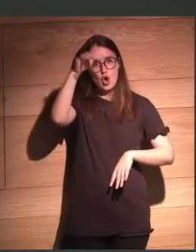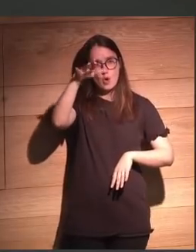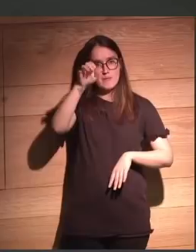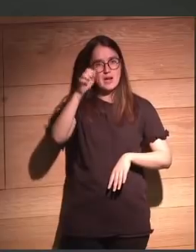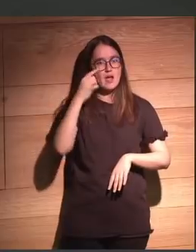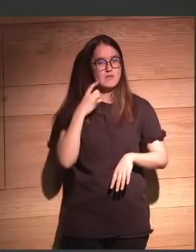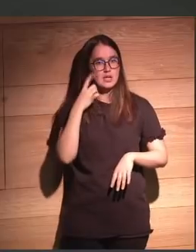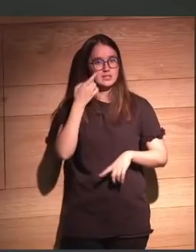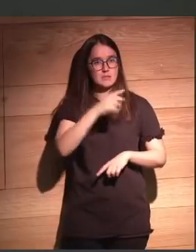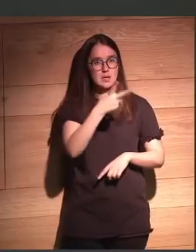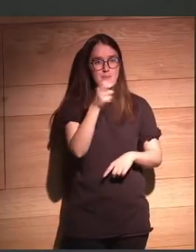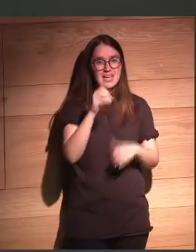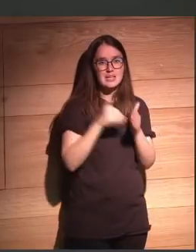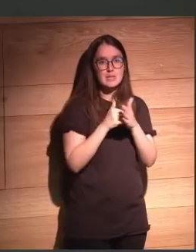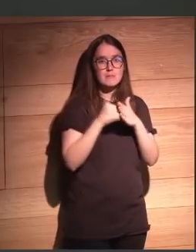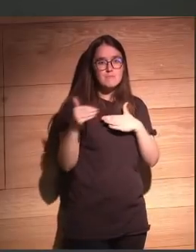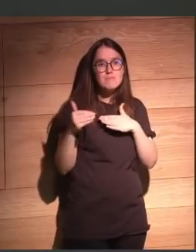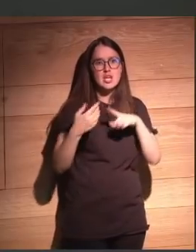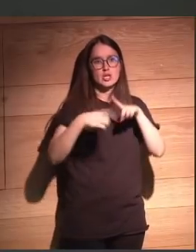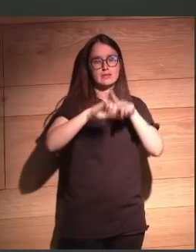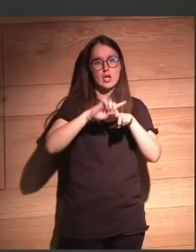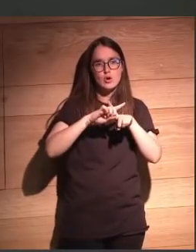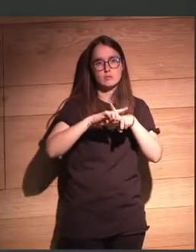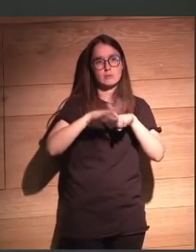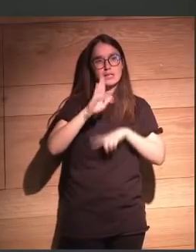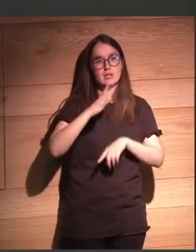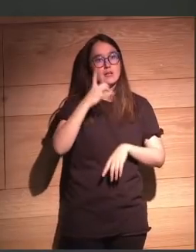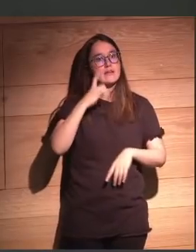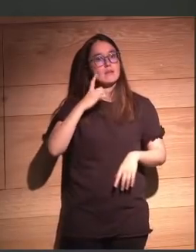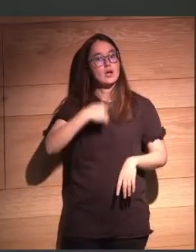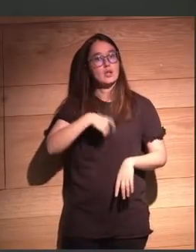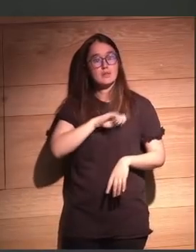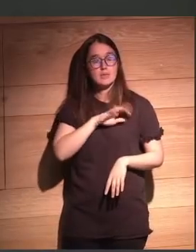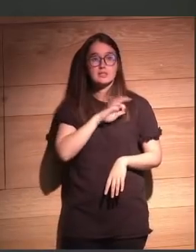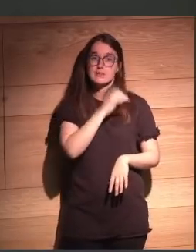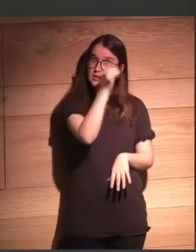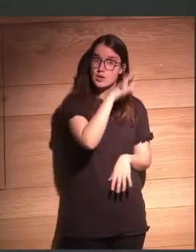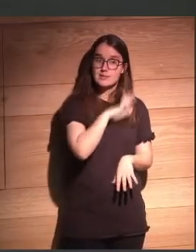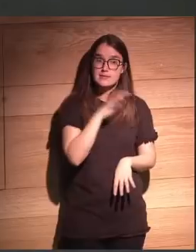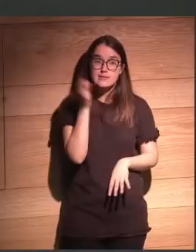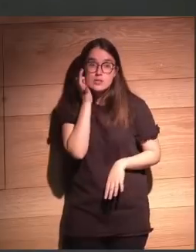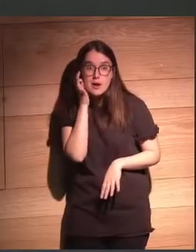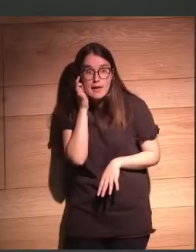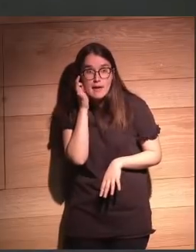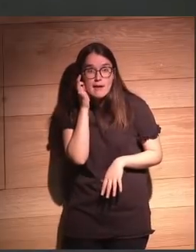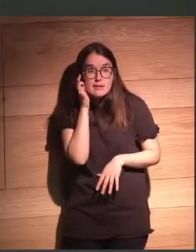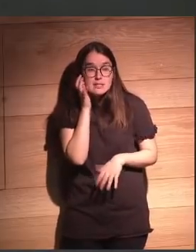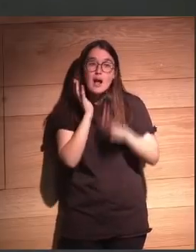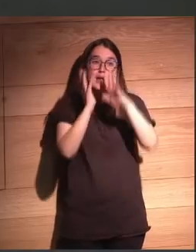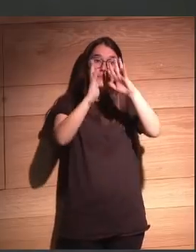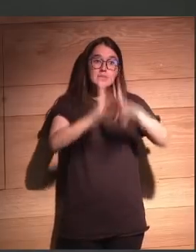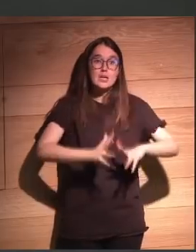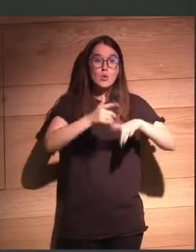ha devuelto más de 20.000 millones de euros. Y el Banco de España, señoras y señores, el Banco de España ha calculado, y lo ha dicho sin ponerse